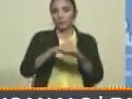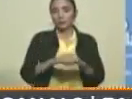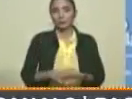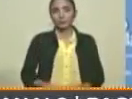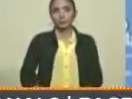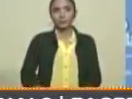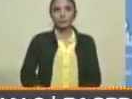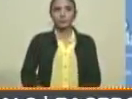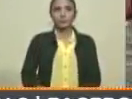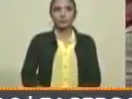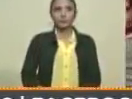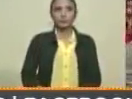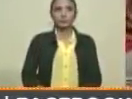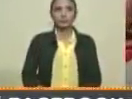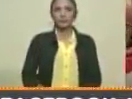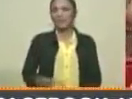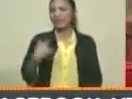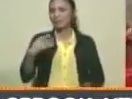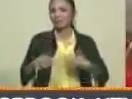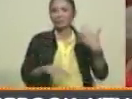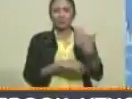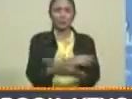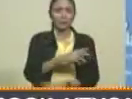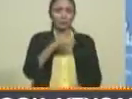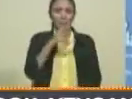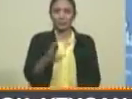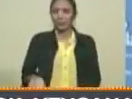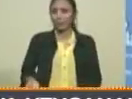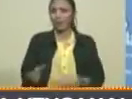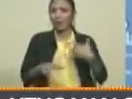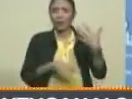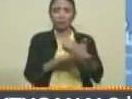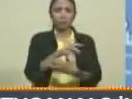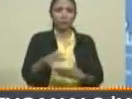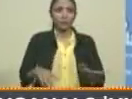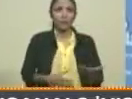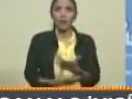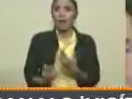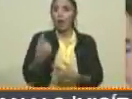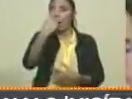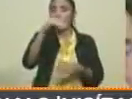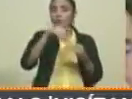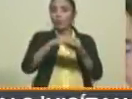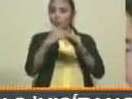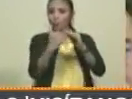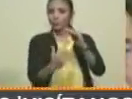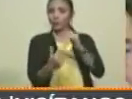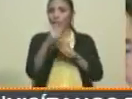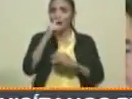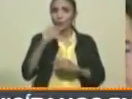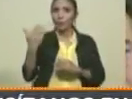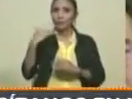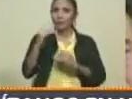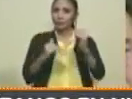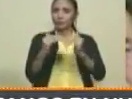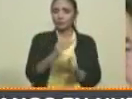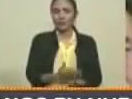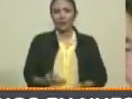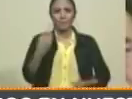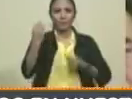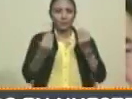capital. Hubo de todo. Y así todo sacaron un voto menos que el año pasado. ¿Qué les